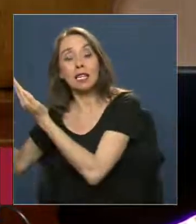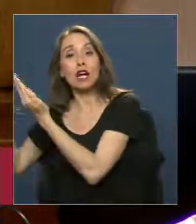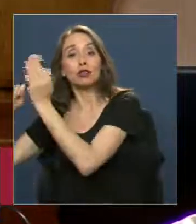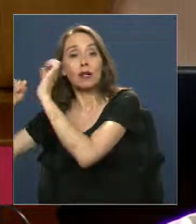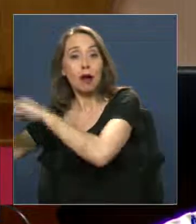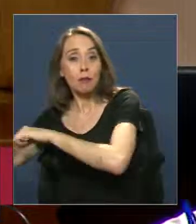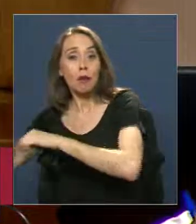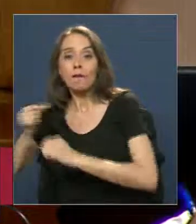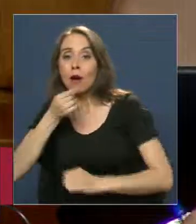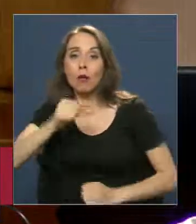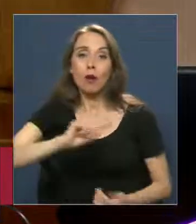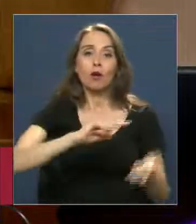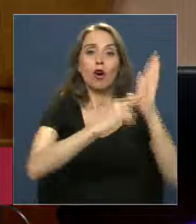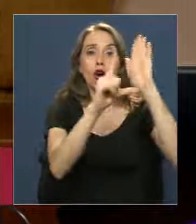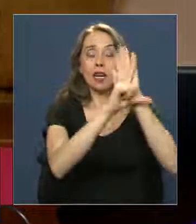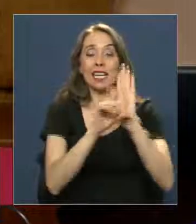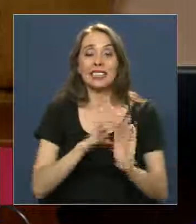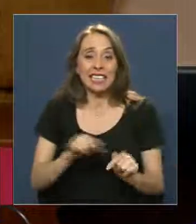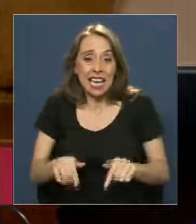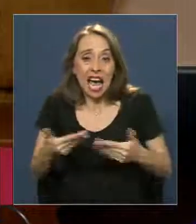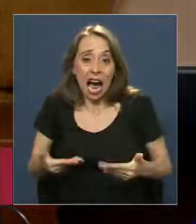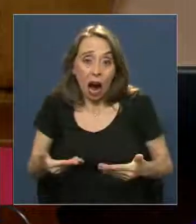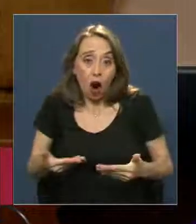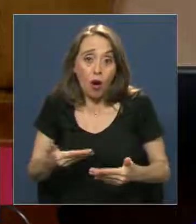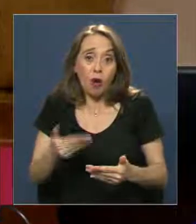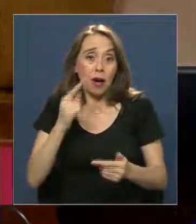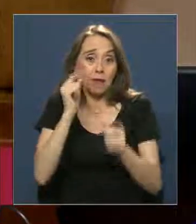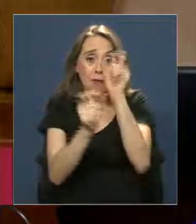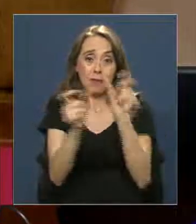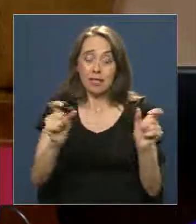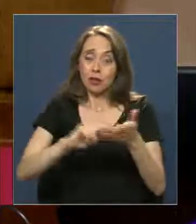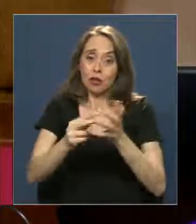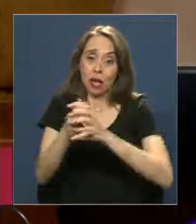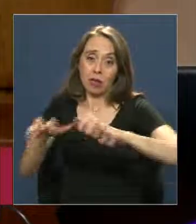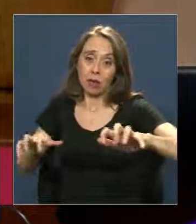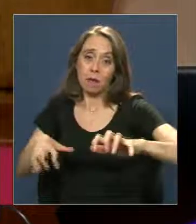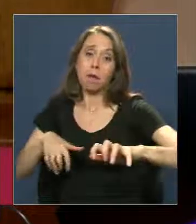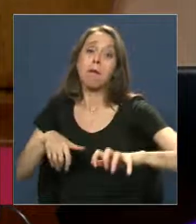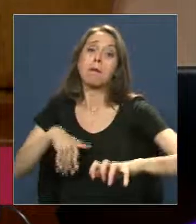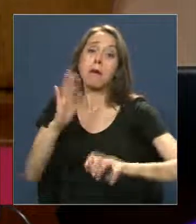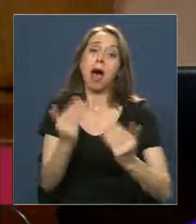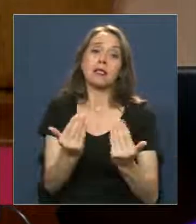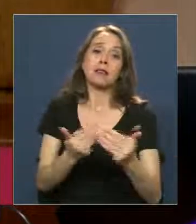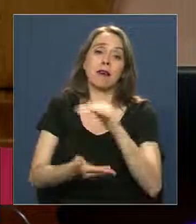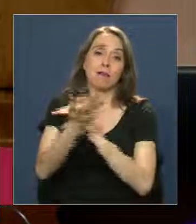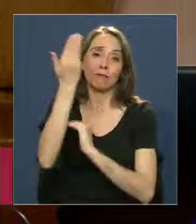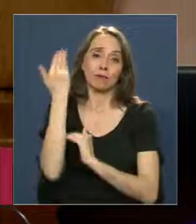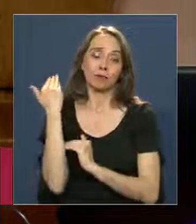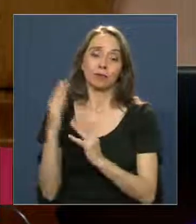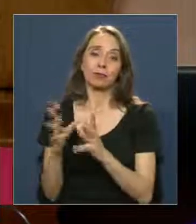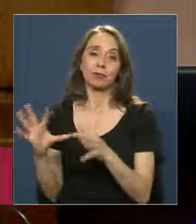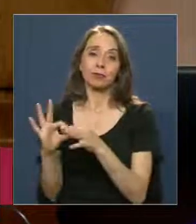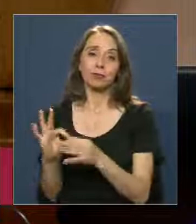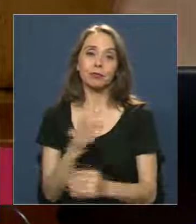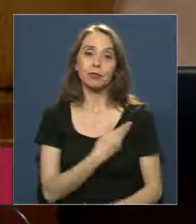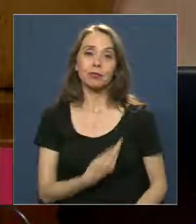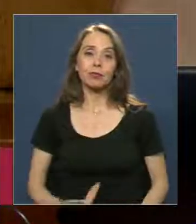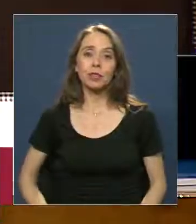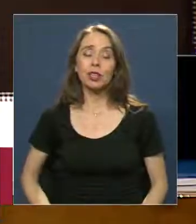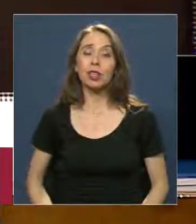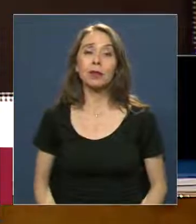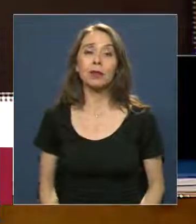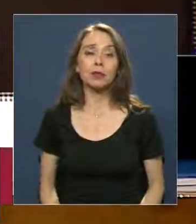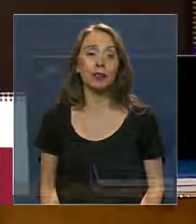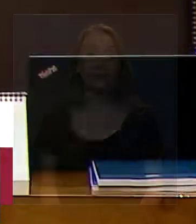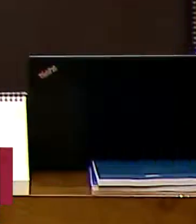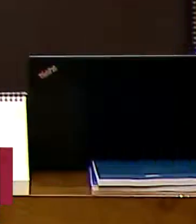Chile de hoy, el Chile actual, con toda la polarización que tenemos, se hace más necesario que nunca. Muchas gracias, Presidenta. Muchas gracias,